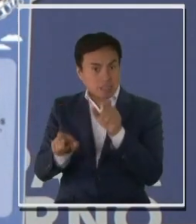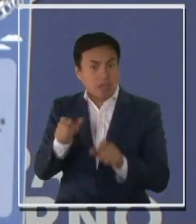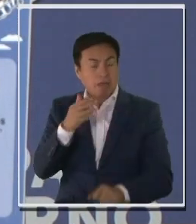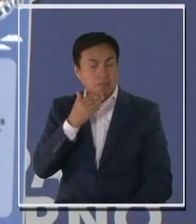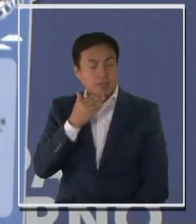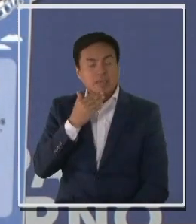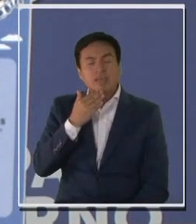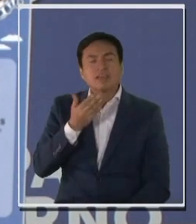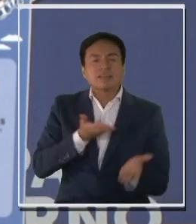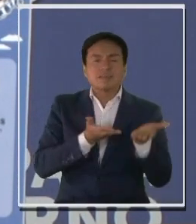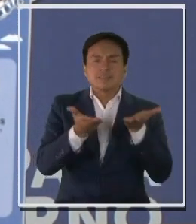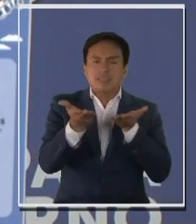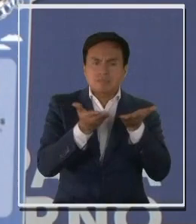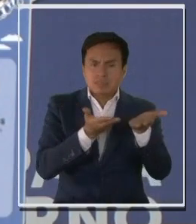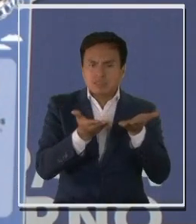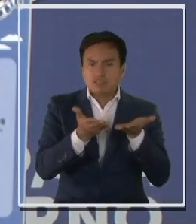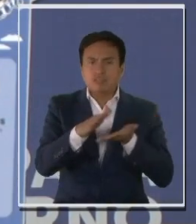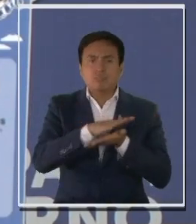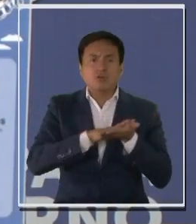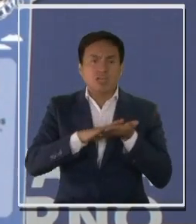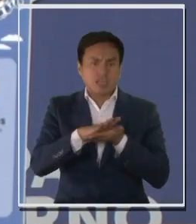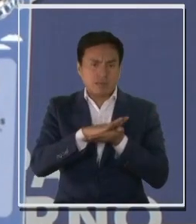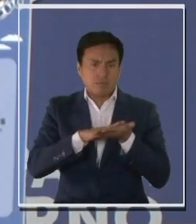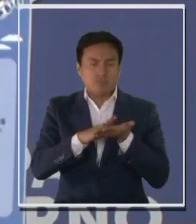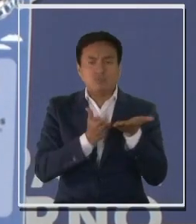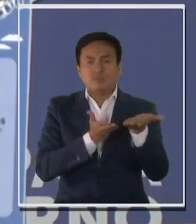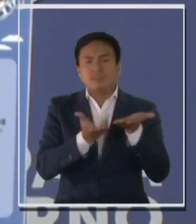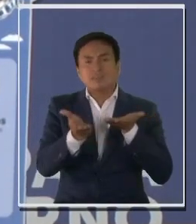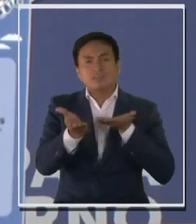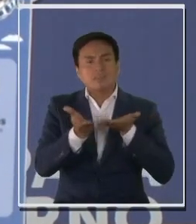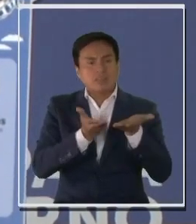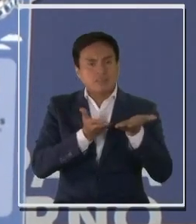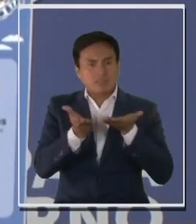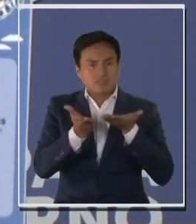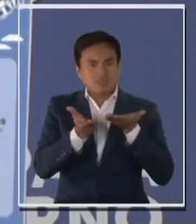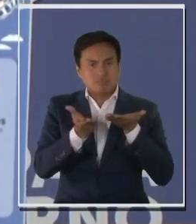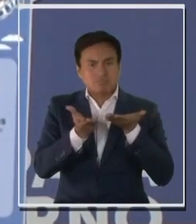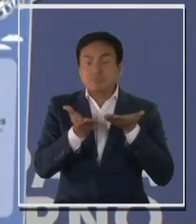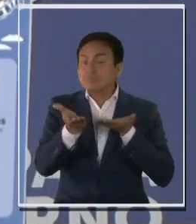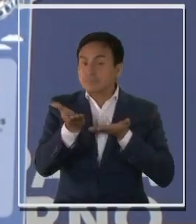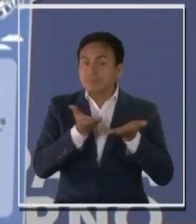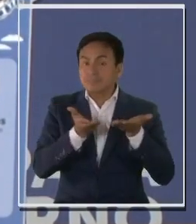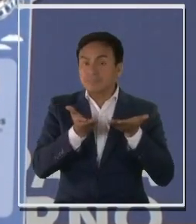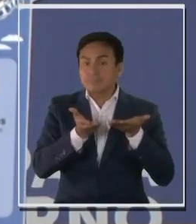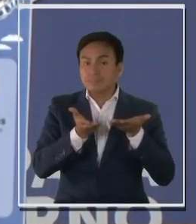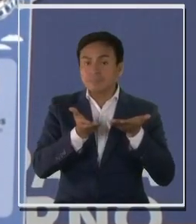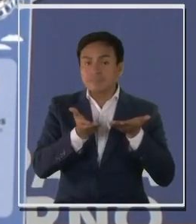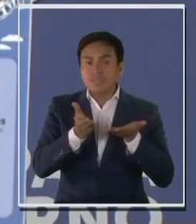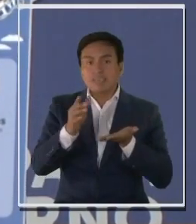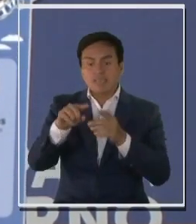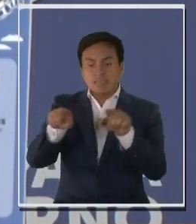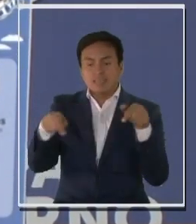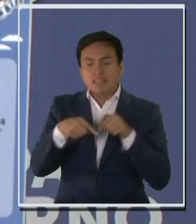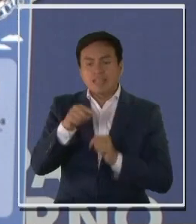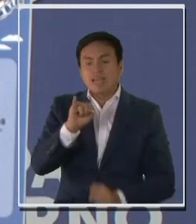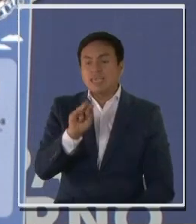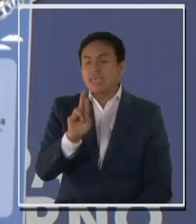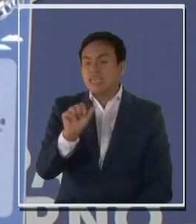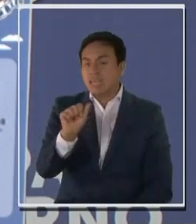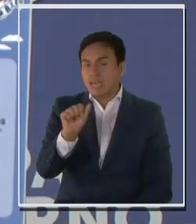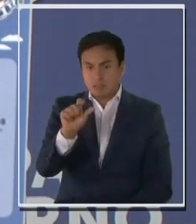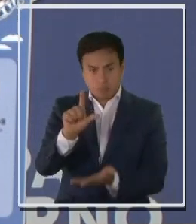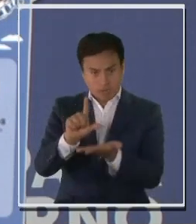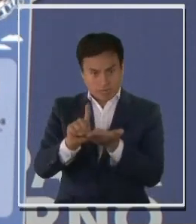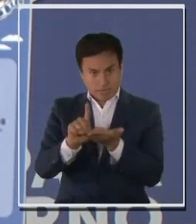en los servicios por ejemplo en los servicios cuando se los envía a las salas ira que son